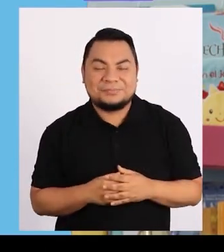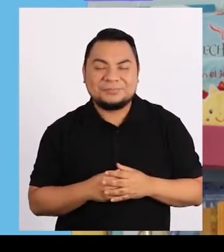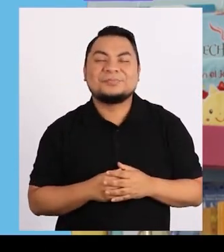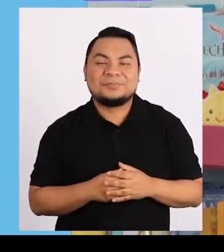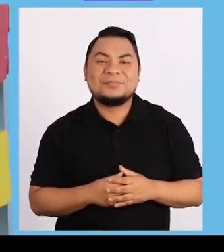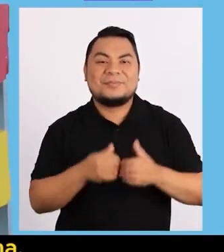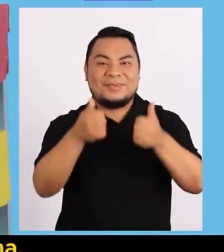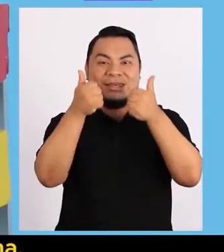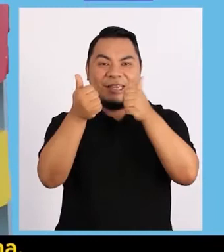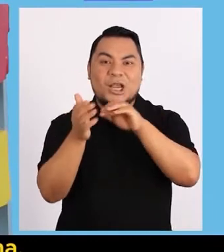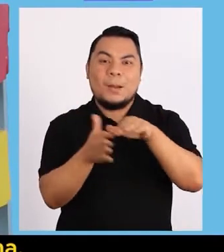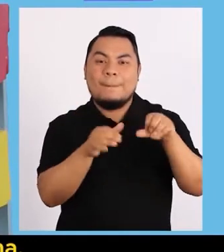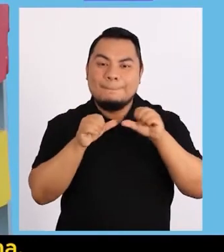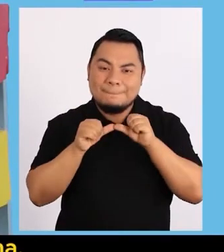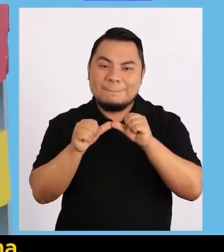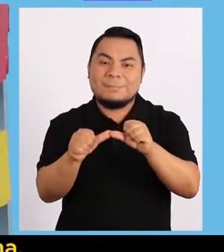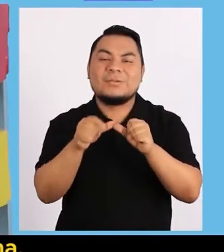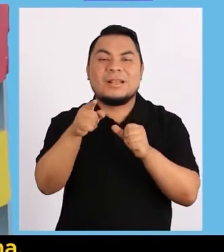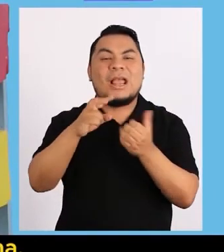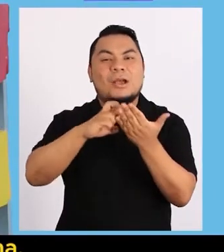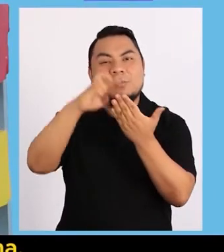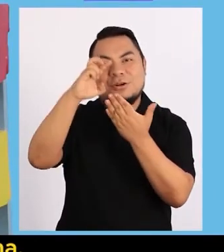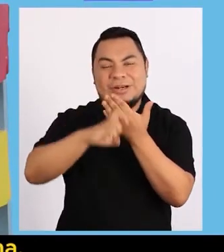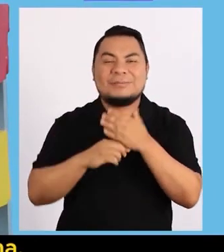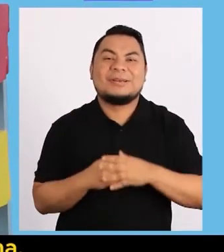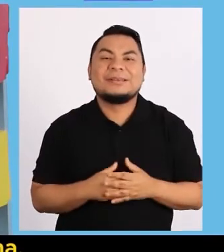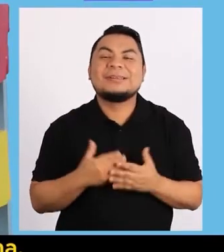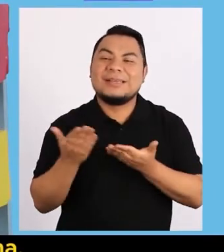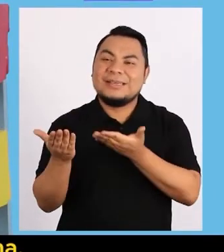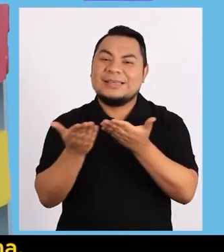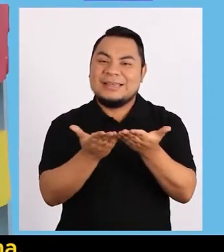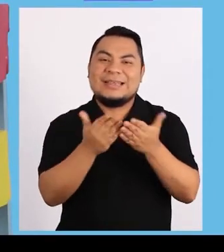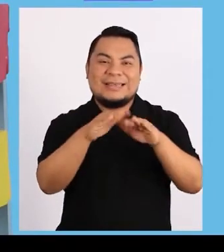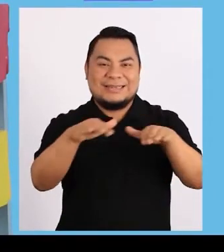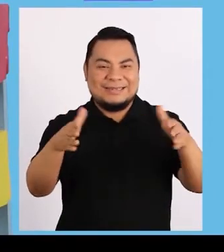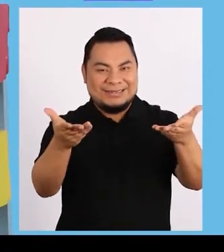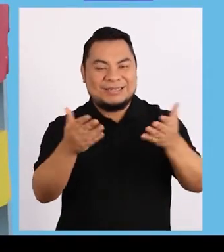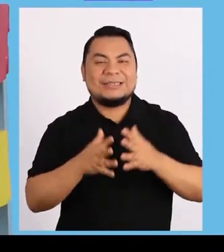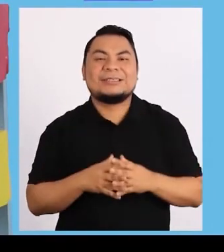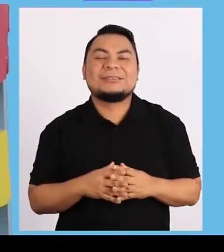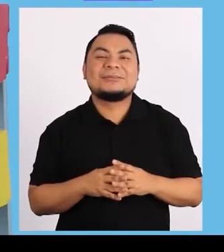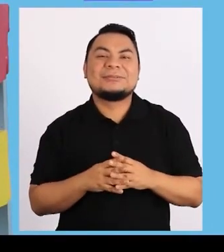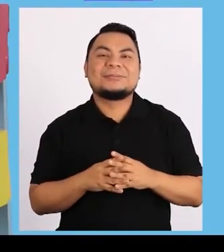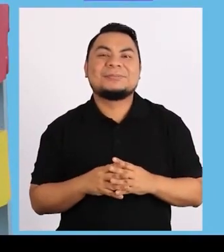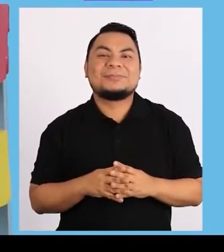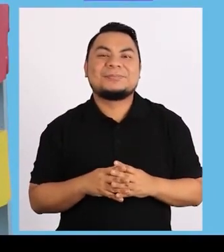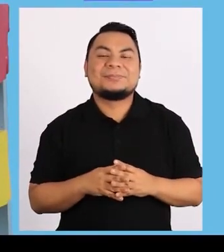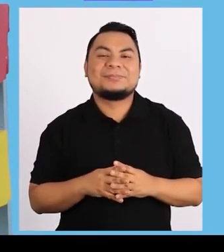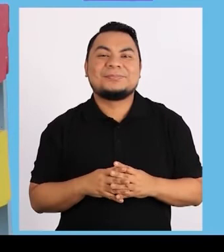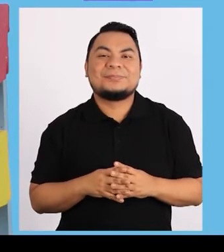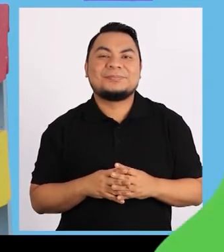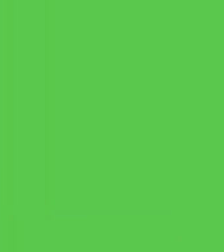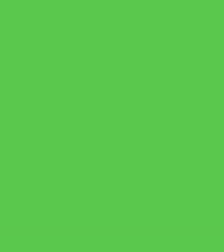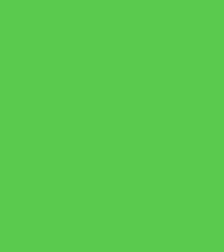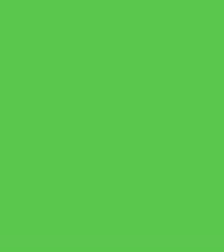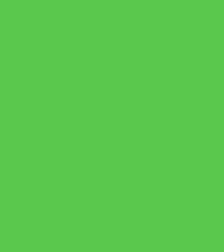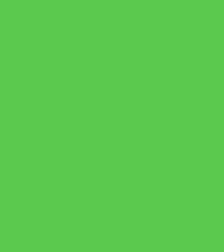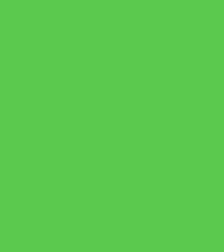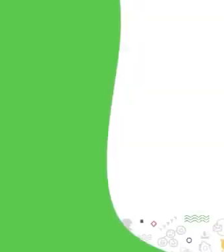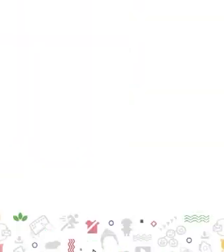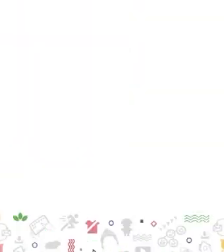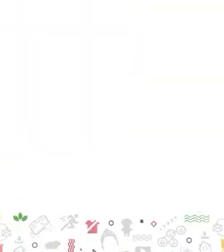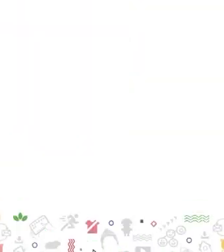cuento. Muy bien, sigamos con el programa. ¡Adelante, chicos!